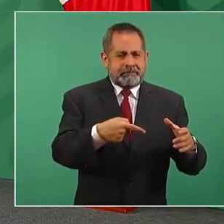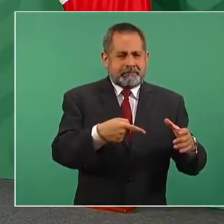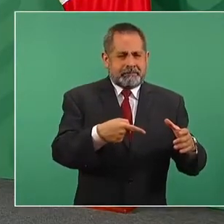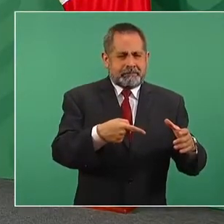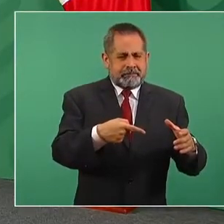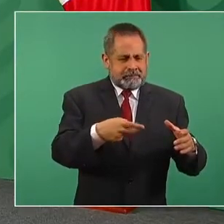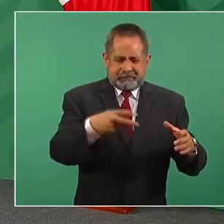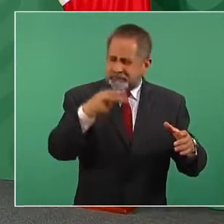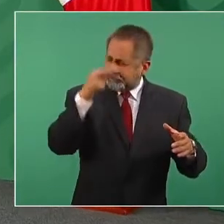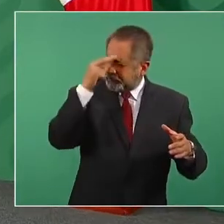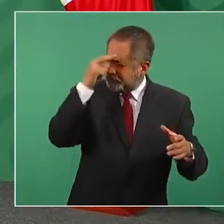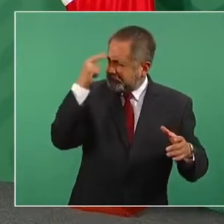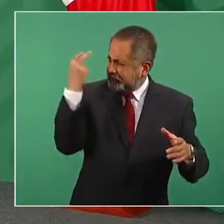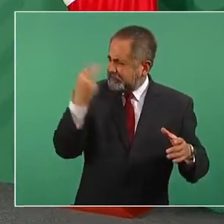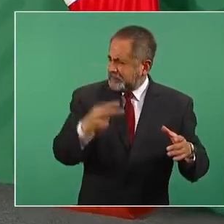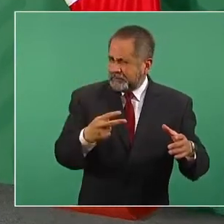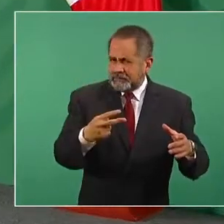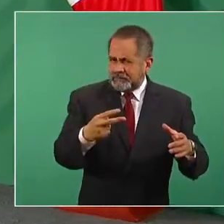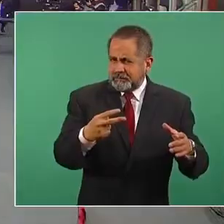México